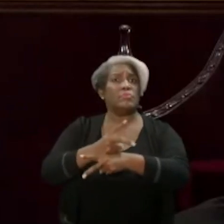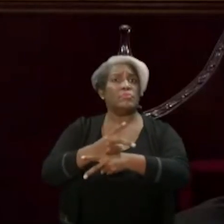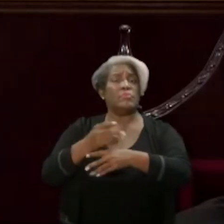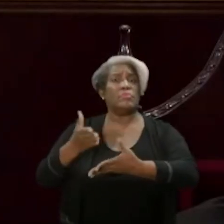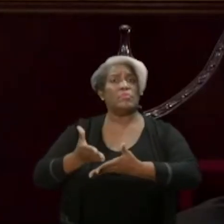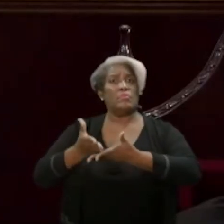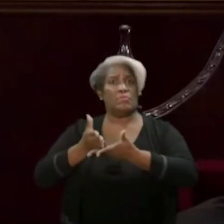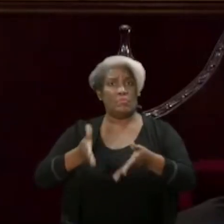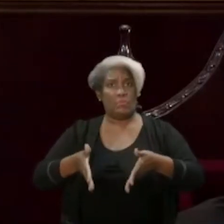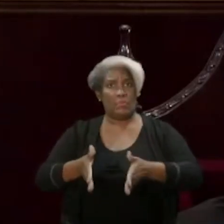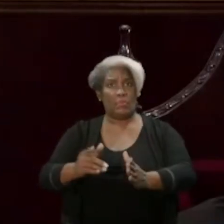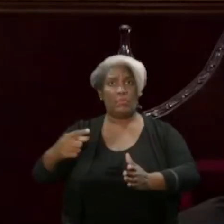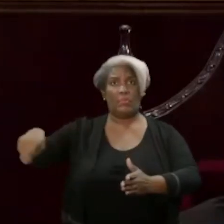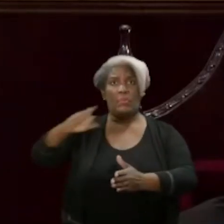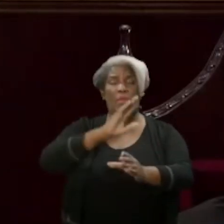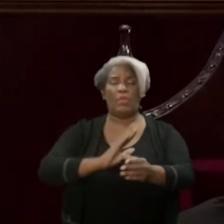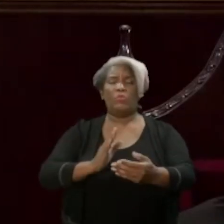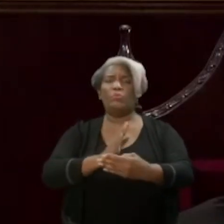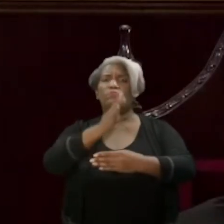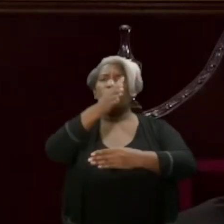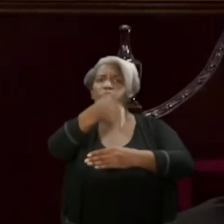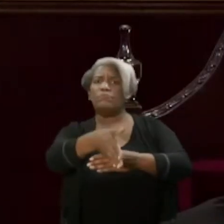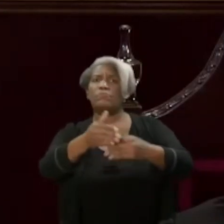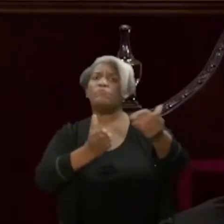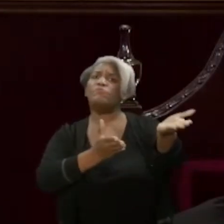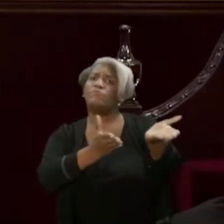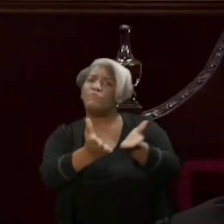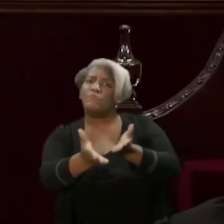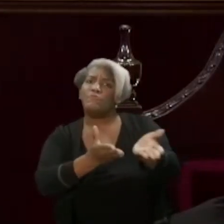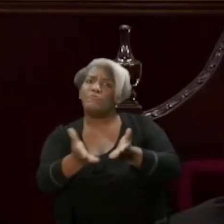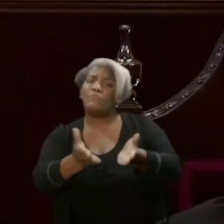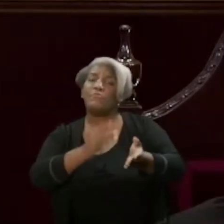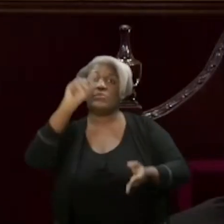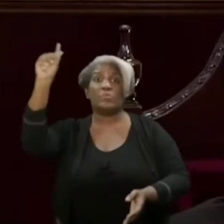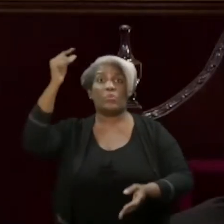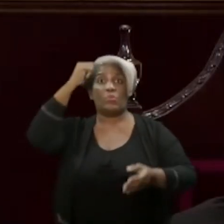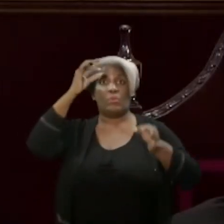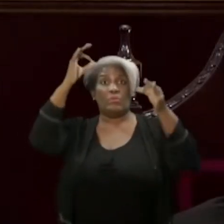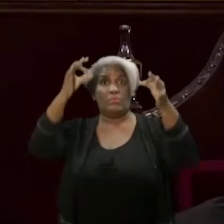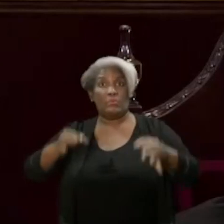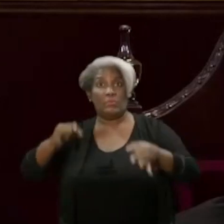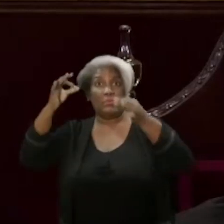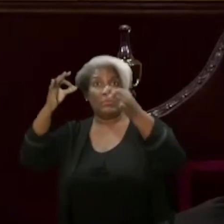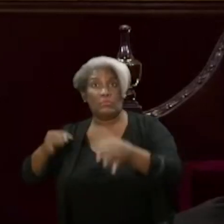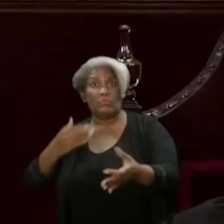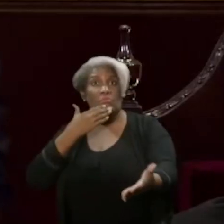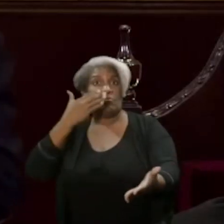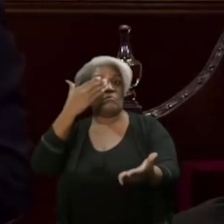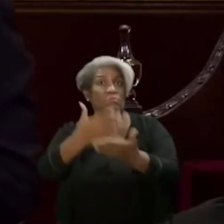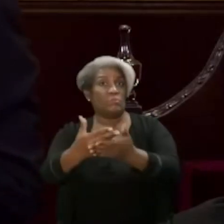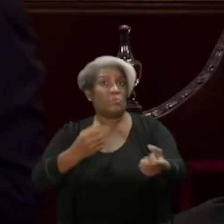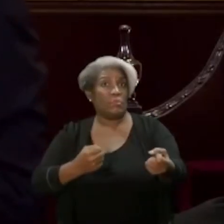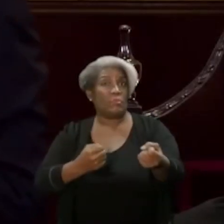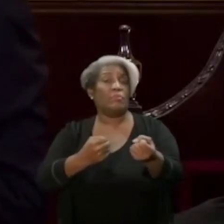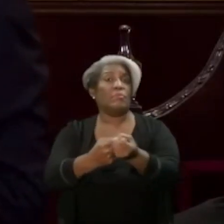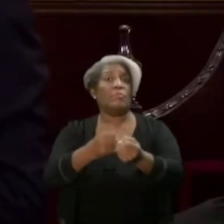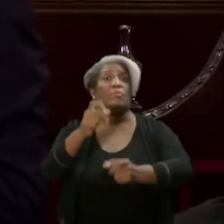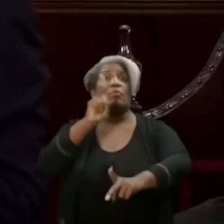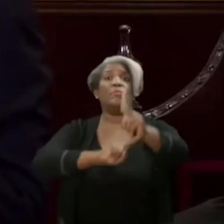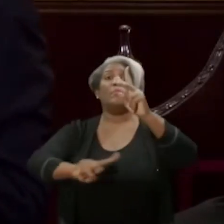acceso, atención y servicios, así como promover políticas públicas robustas para la población con algún tipo de